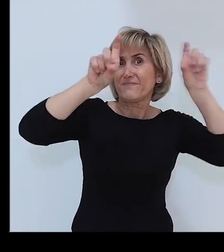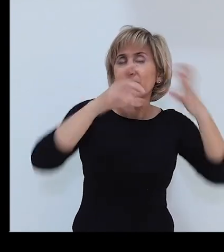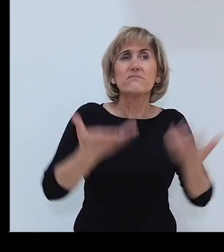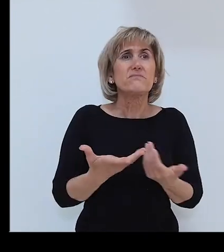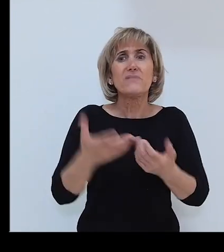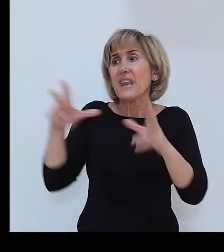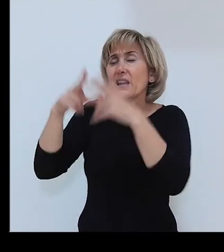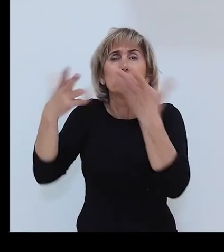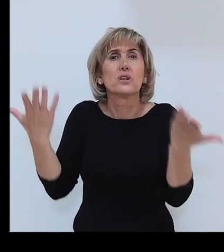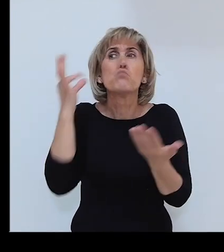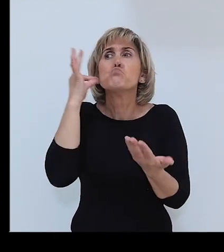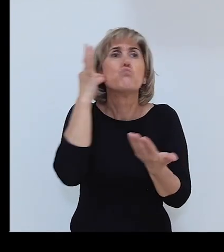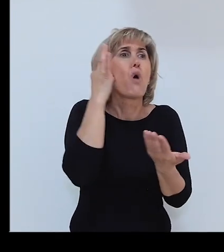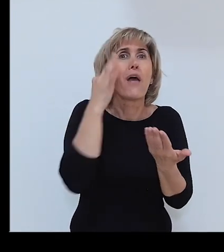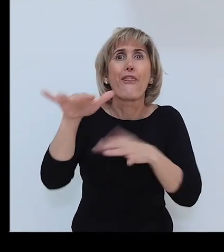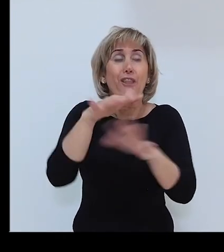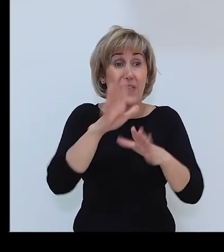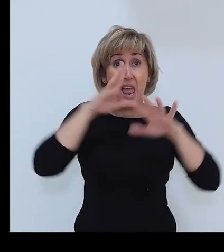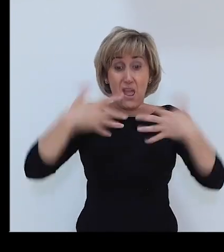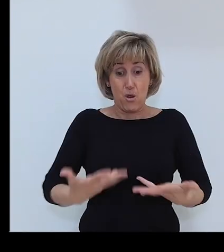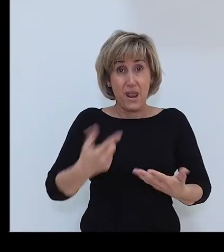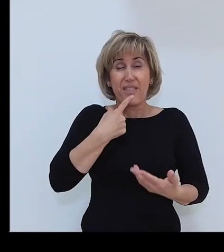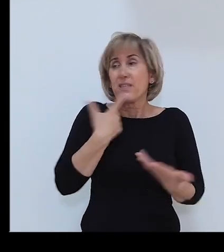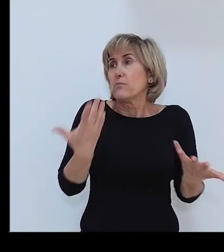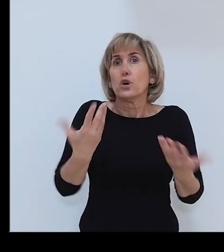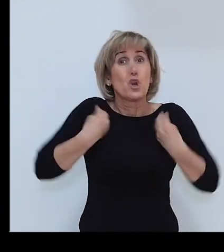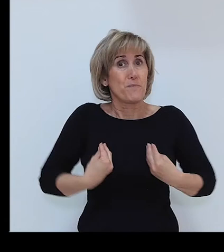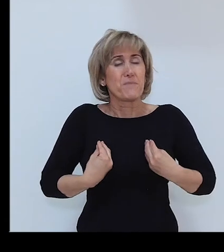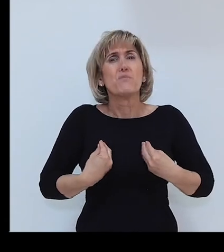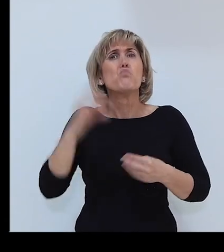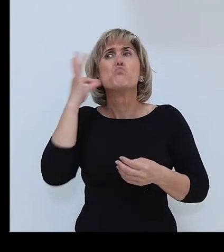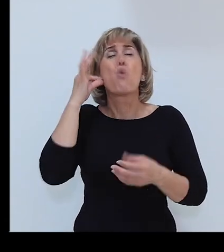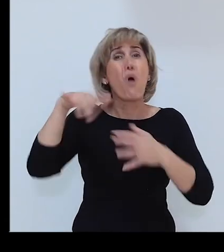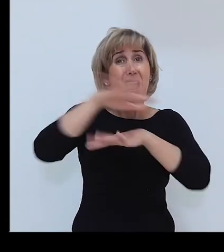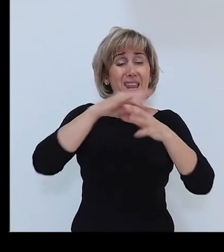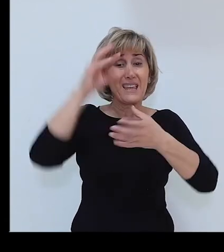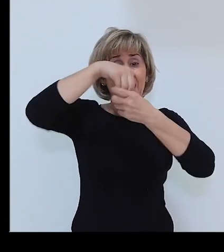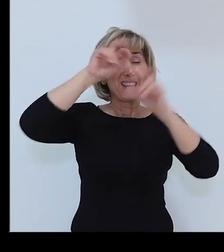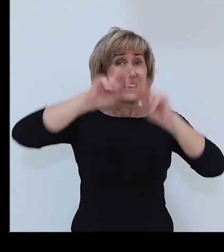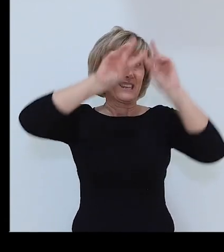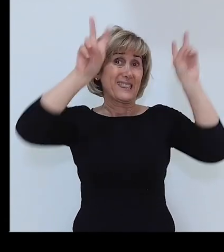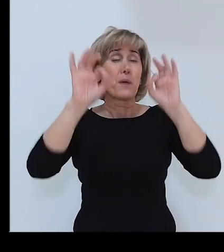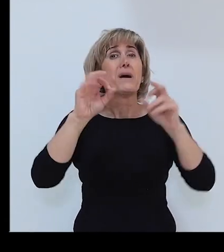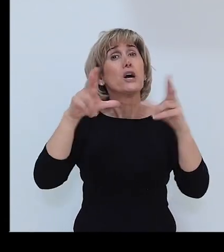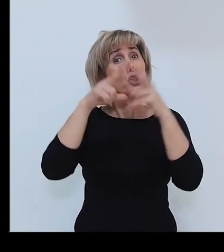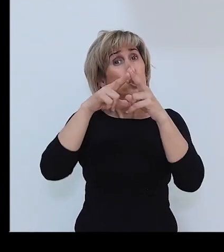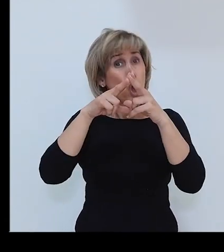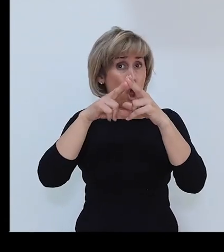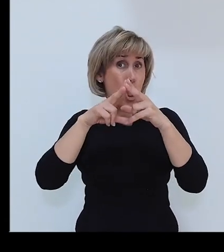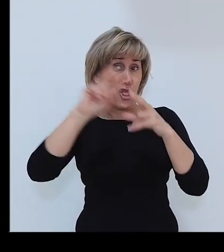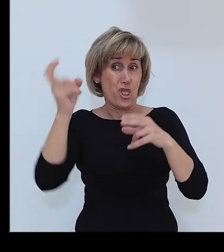empleo, dónde están las mujeres en la industria, en la sociedad. Y eso es importante porque nos lo seguimos preguntando hoy, ¿dónde están las mujeres